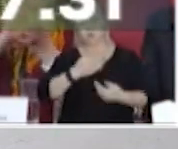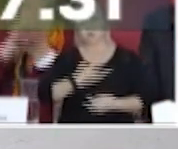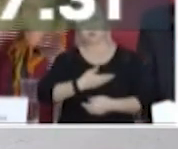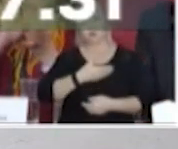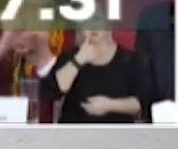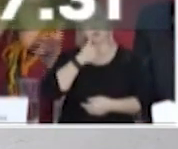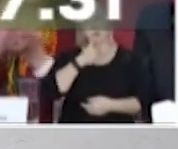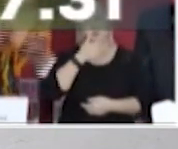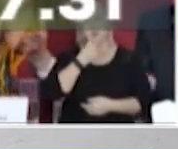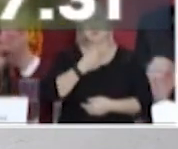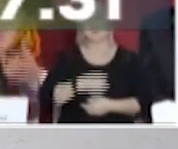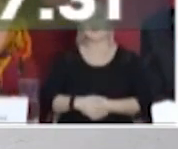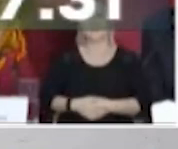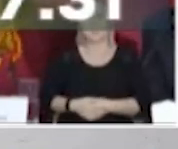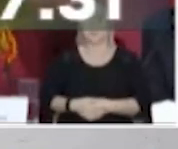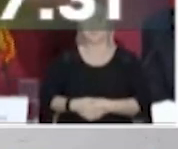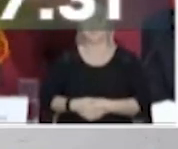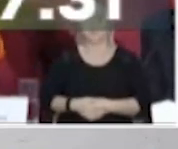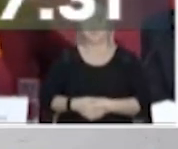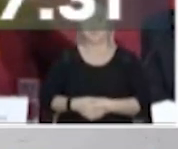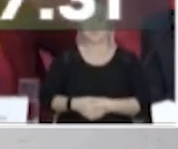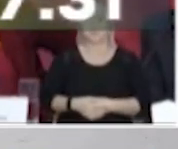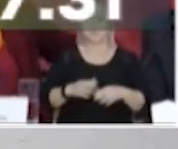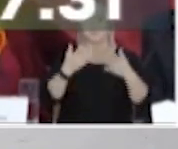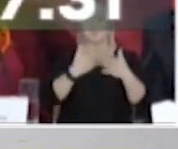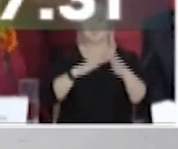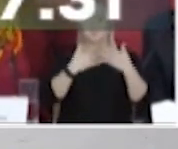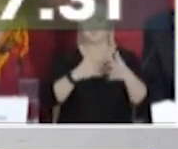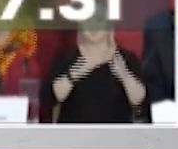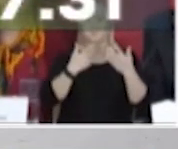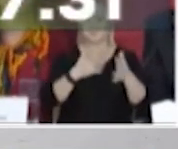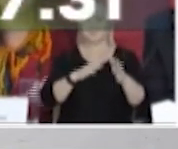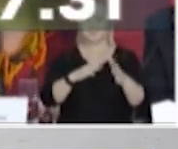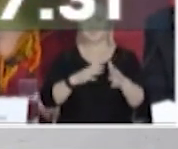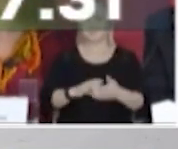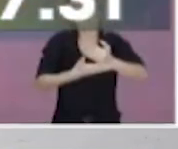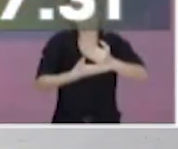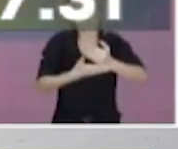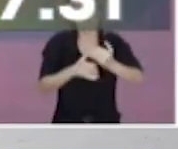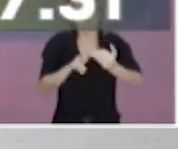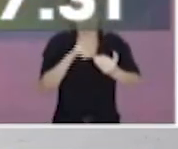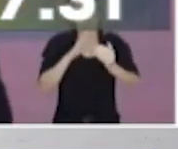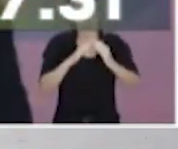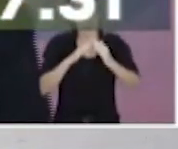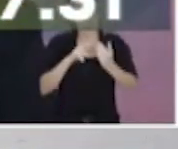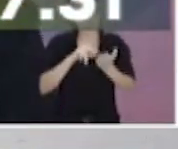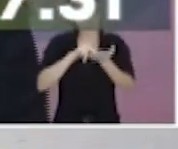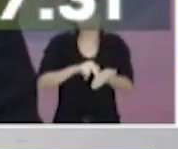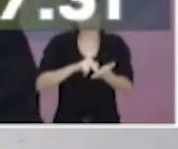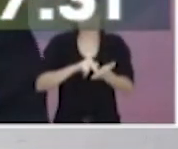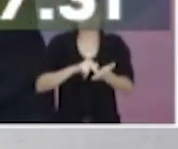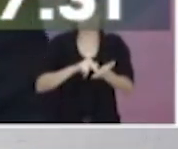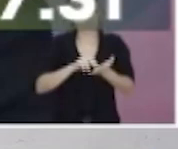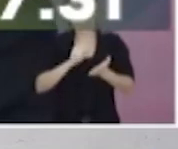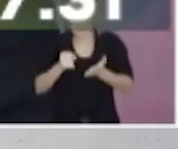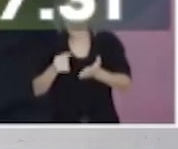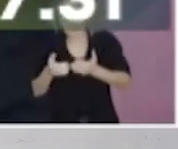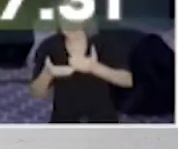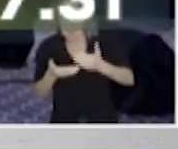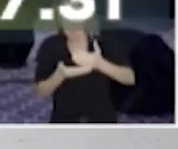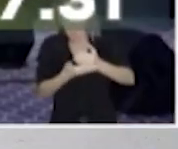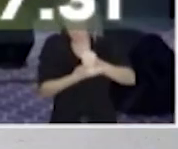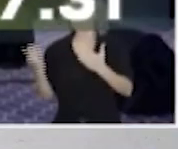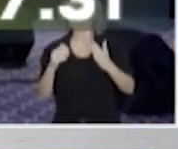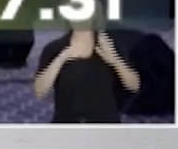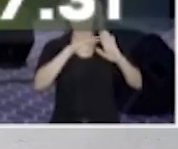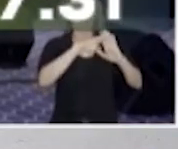una defensa de la democracia, del Estado de Derecho, pero Hay mucho del tono que le conviene